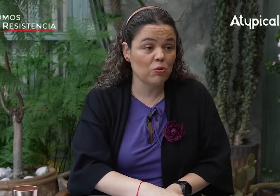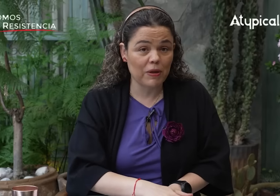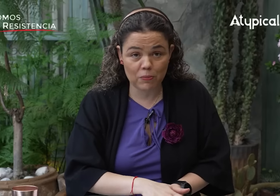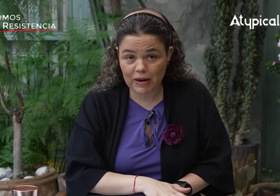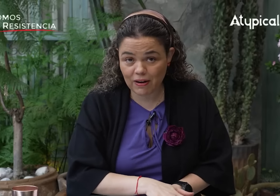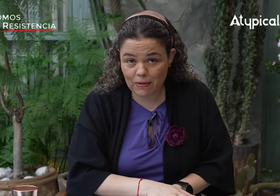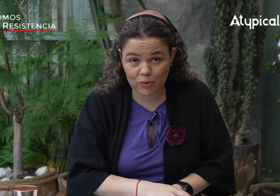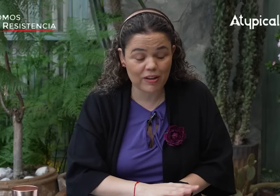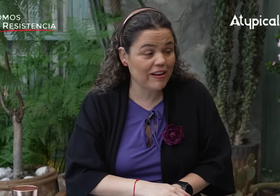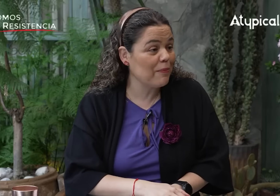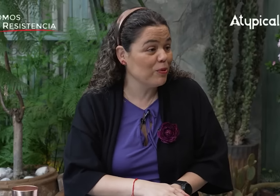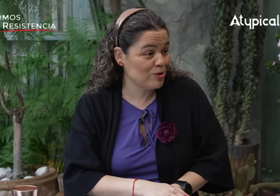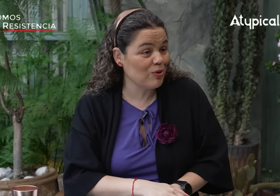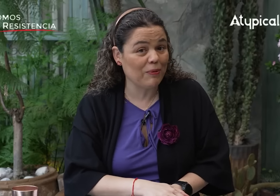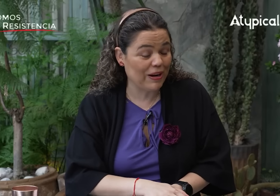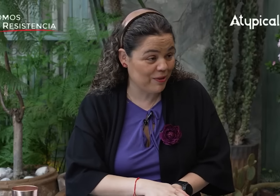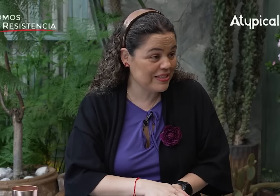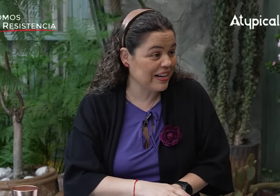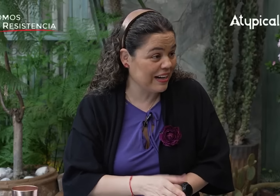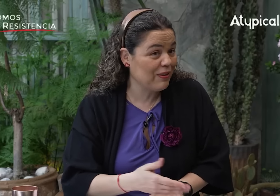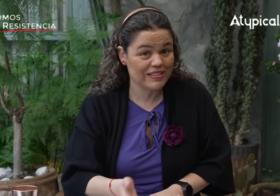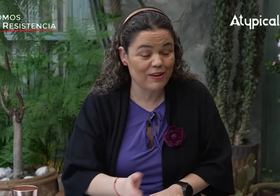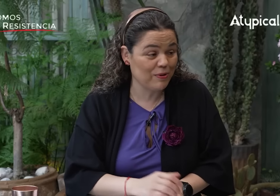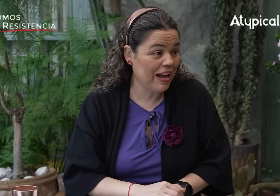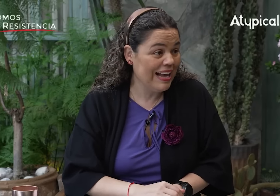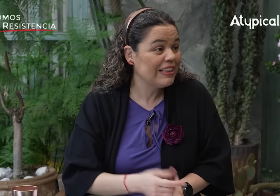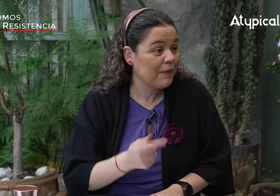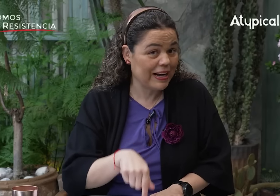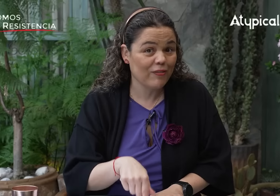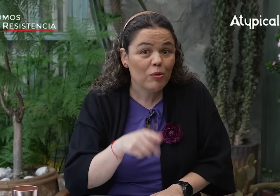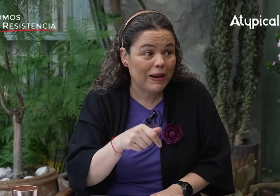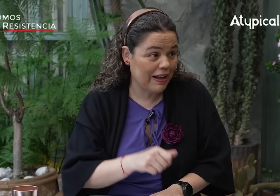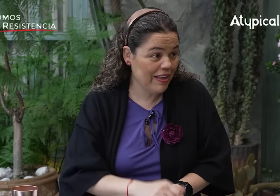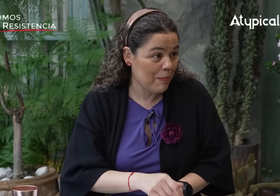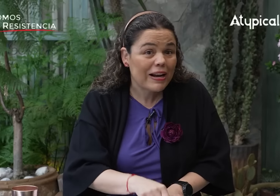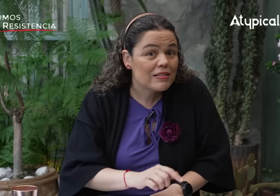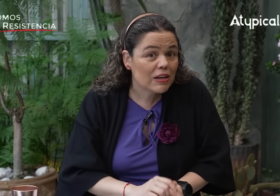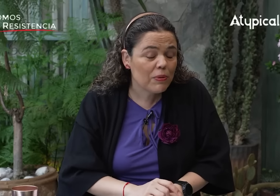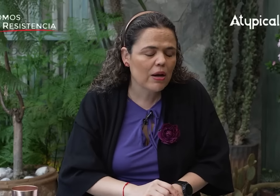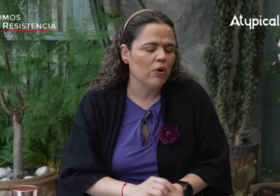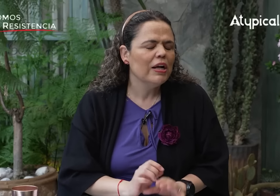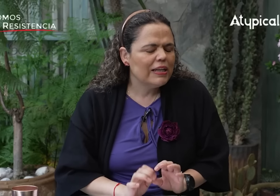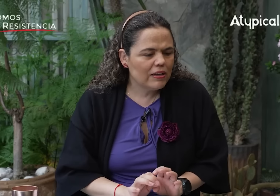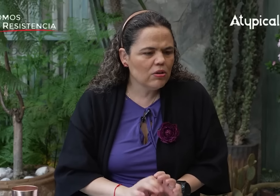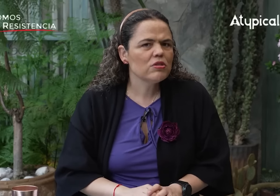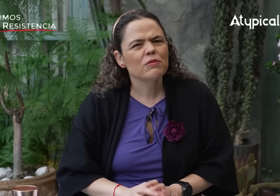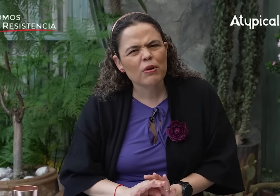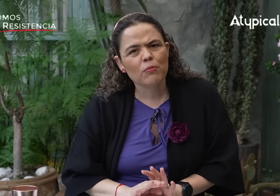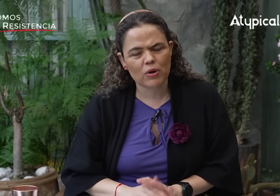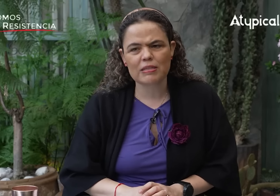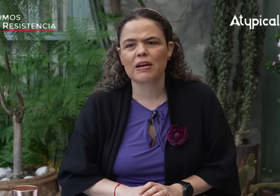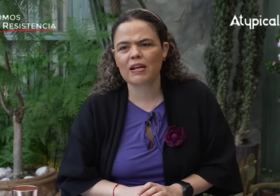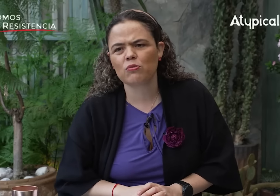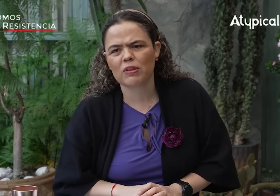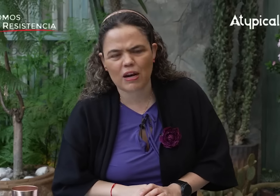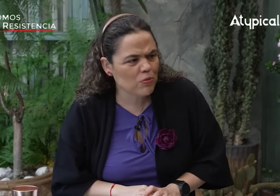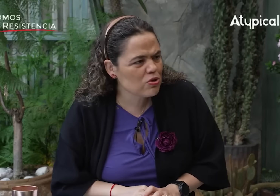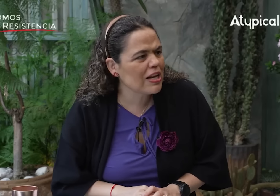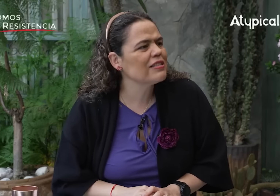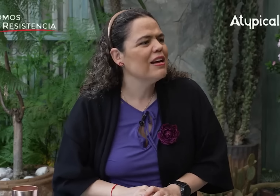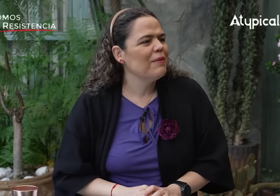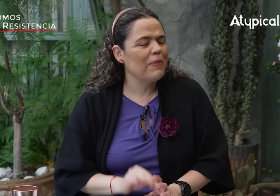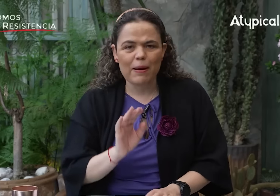no ande escupiendo para arriba, porque tiene muchos colaboradores de Genaro García Luna trabajando para ella, para este gobierno. Entonces, bueno, en bocas cerradas no